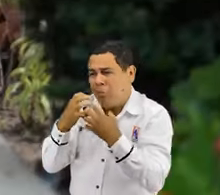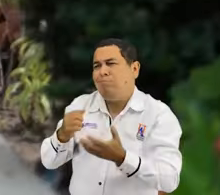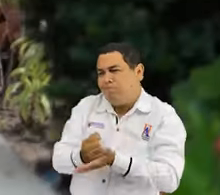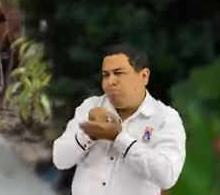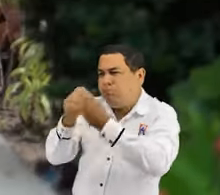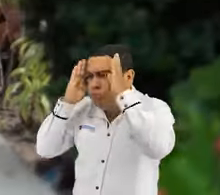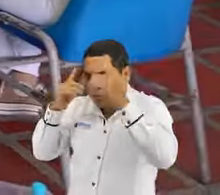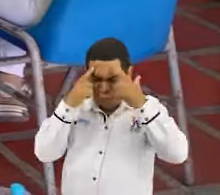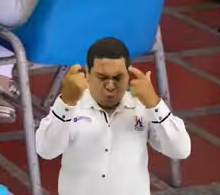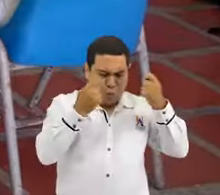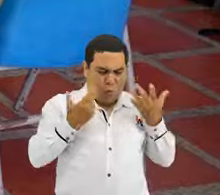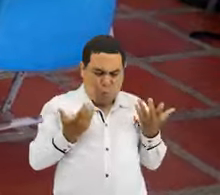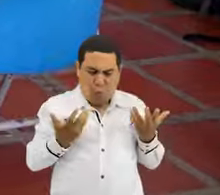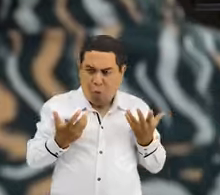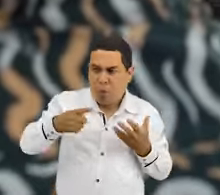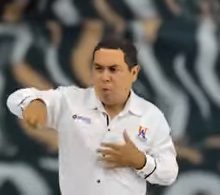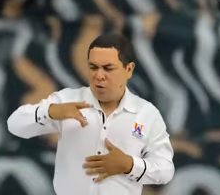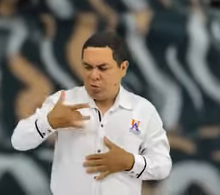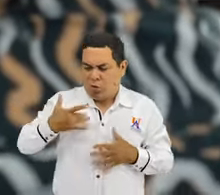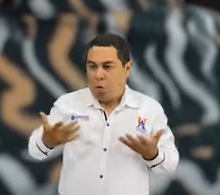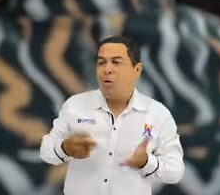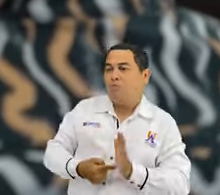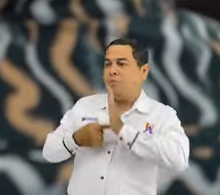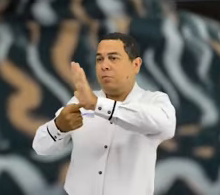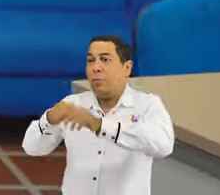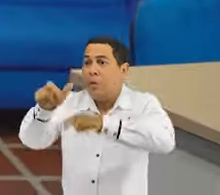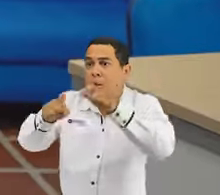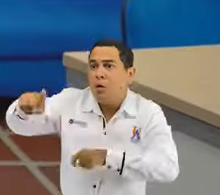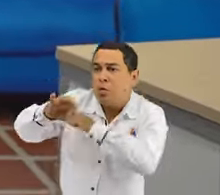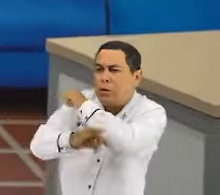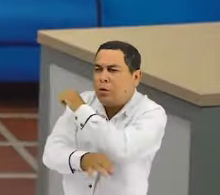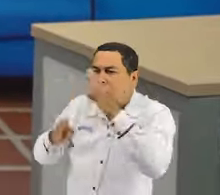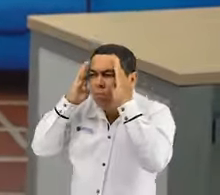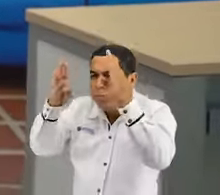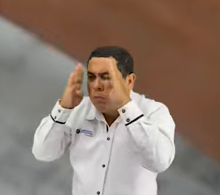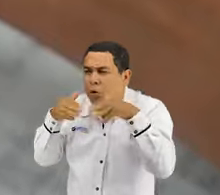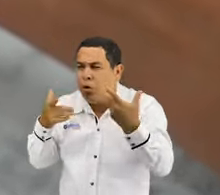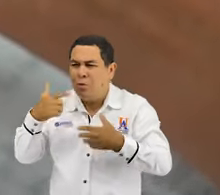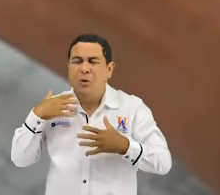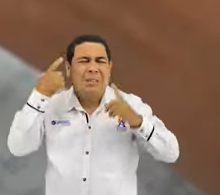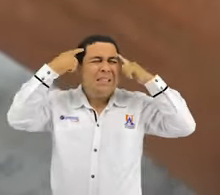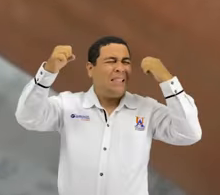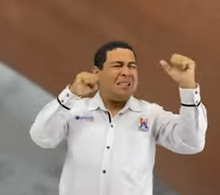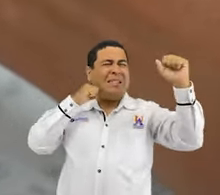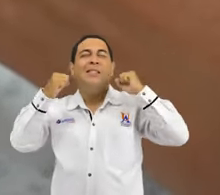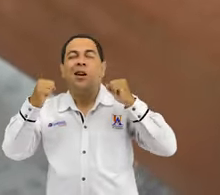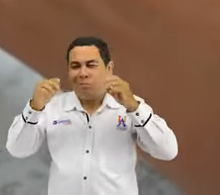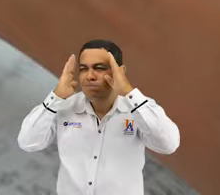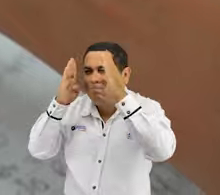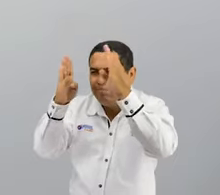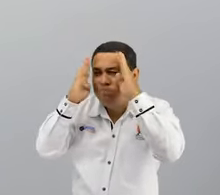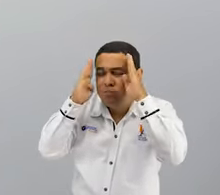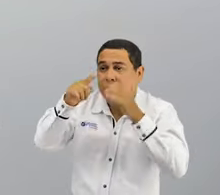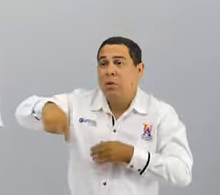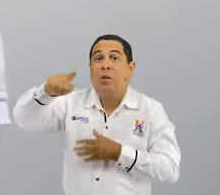como depresión y ansiedad, con estrategias y sesiones sobre inteligencia emocional, primeros auxilios psicológicos, trastornos de ansiedad y